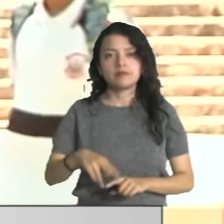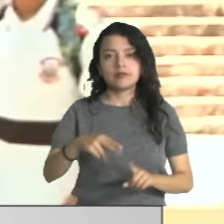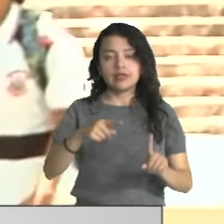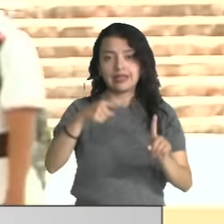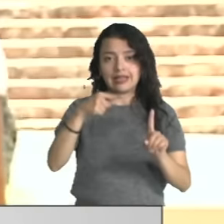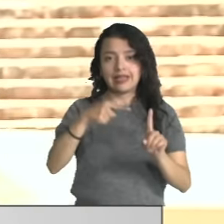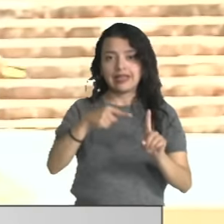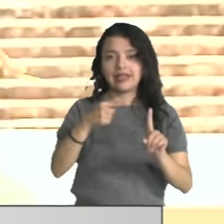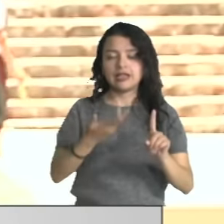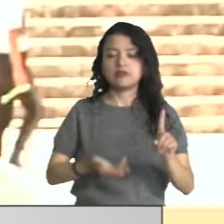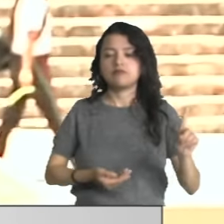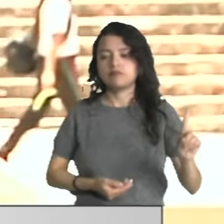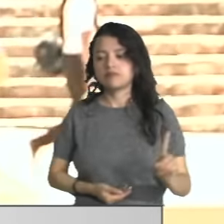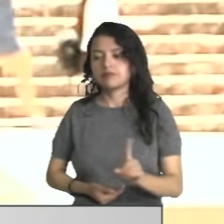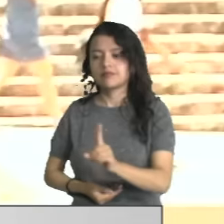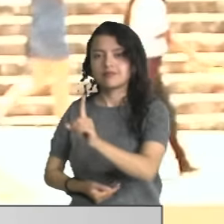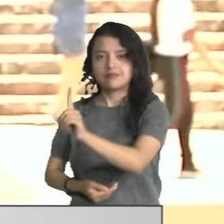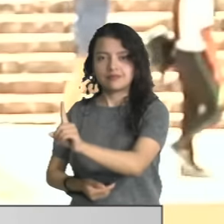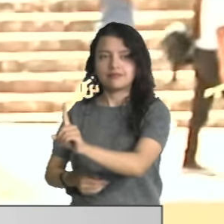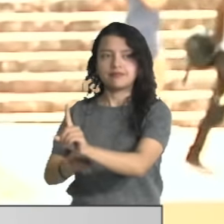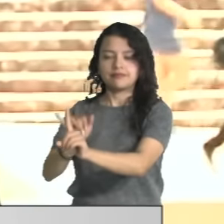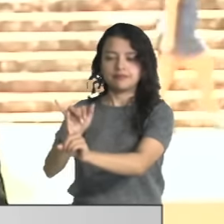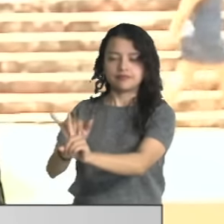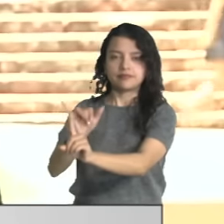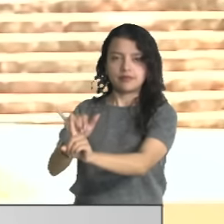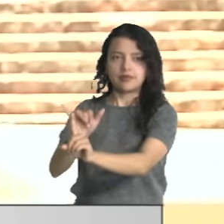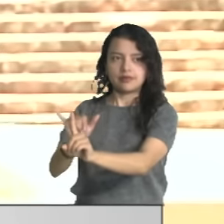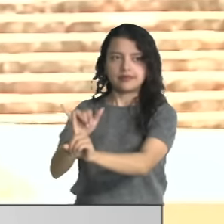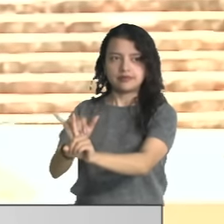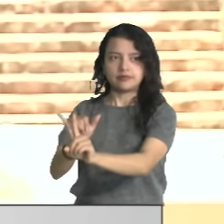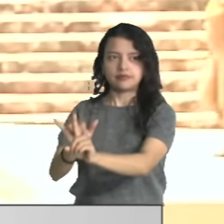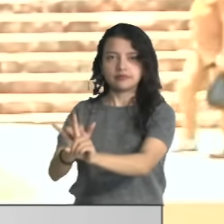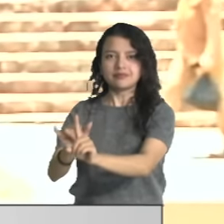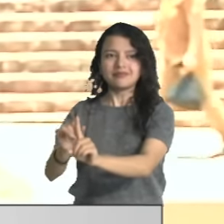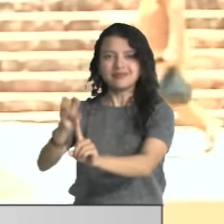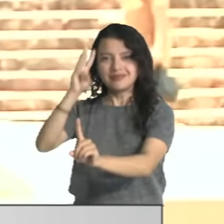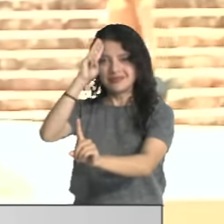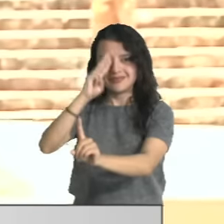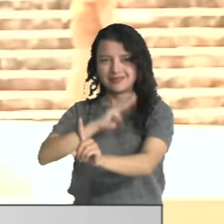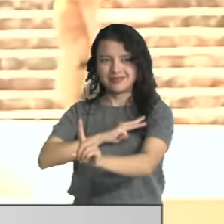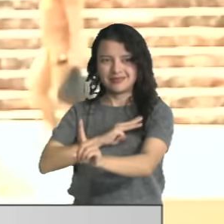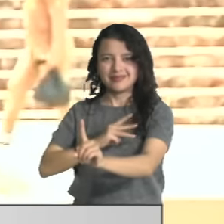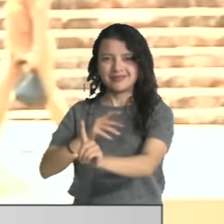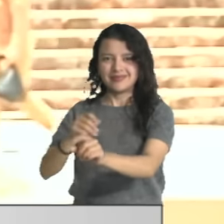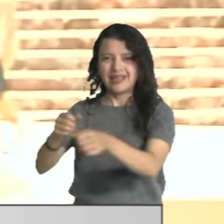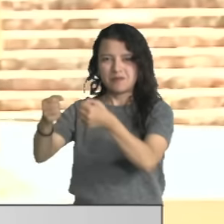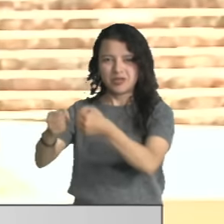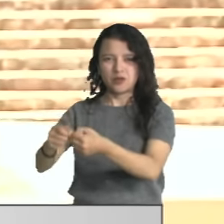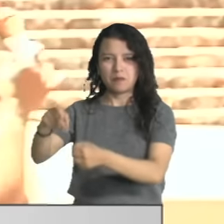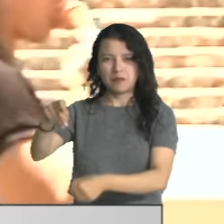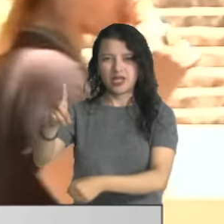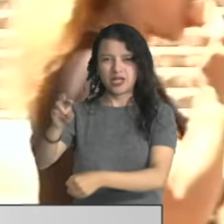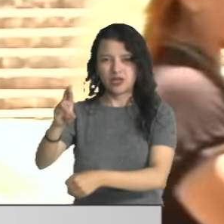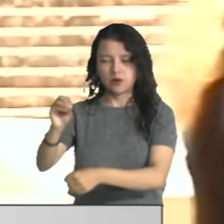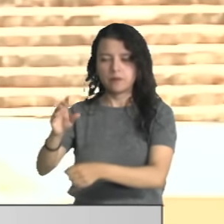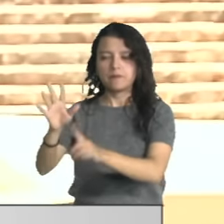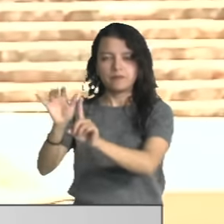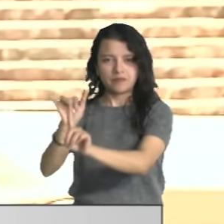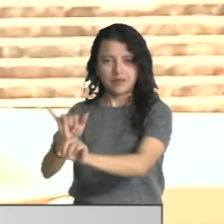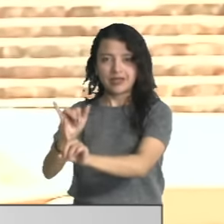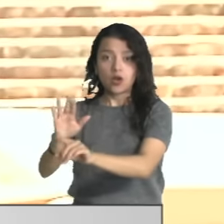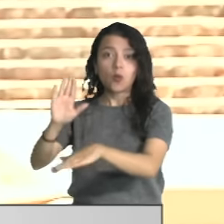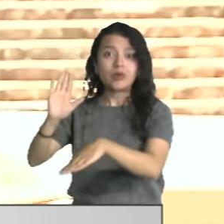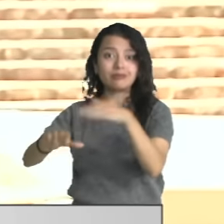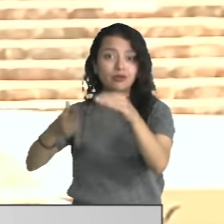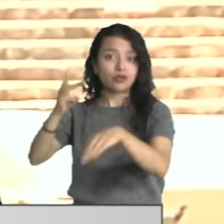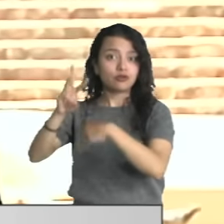a disposición de la inspección de permanencia una vez es trasladado desde el batallón Pedronel Ospina, justamente por su condición de ser